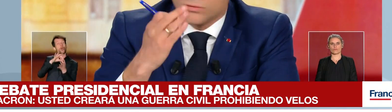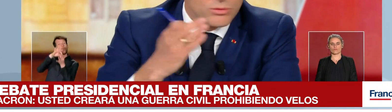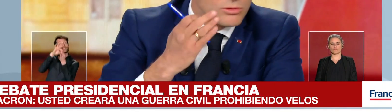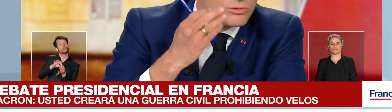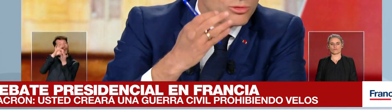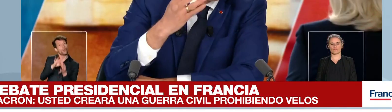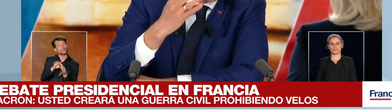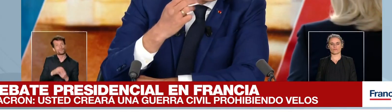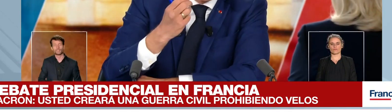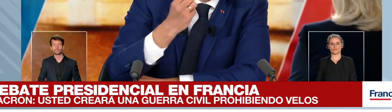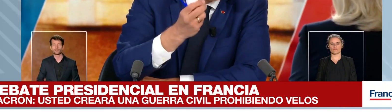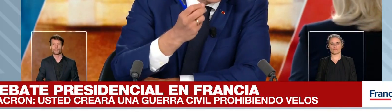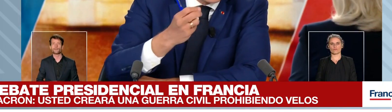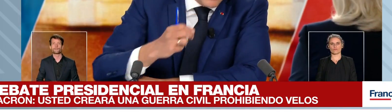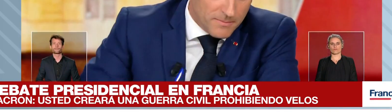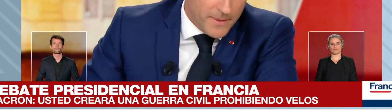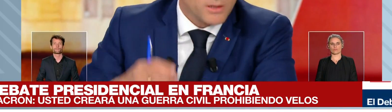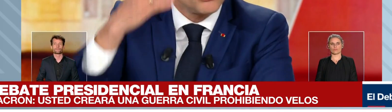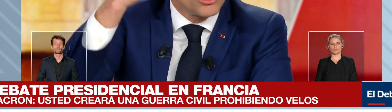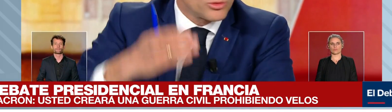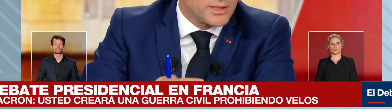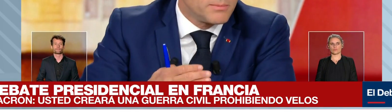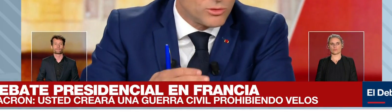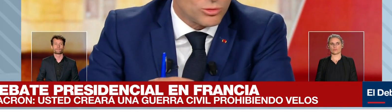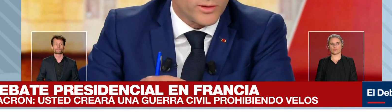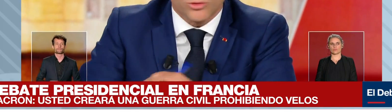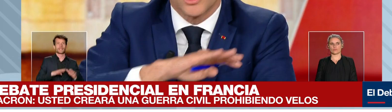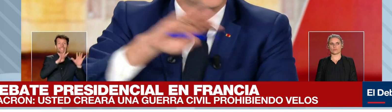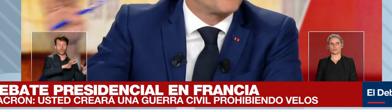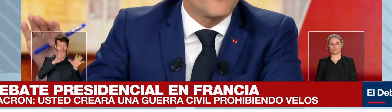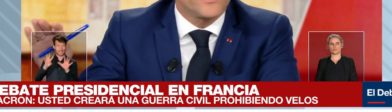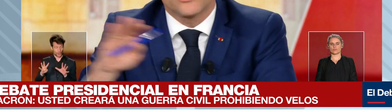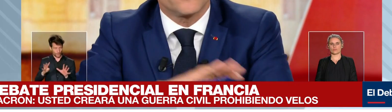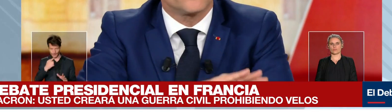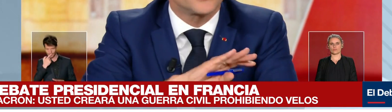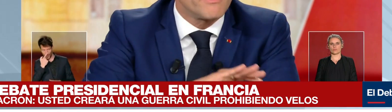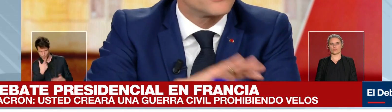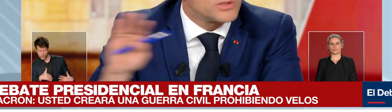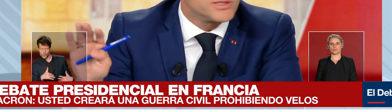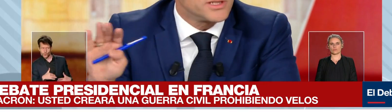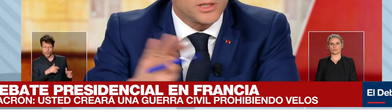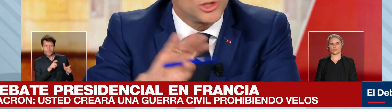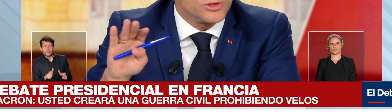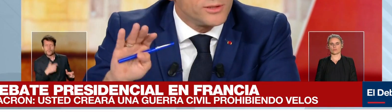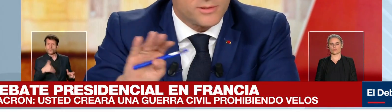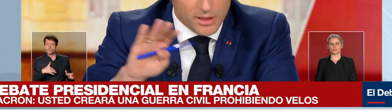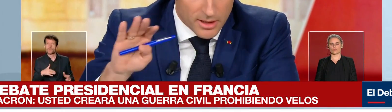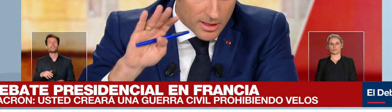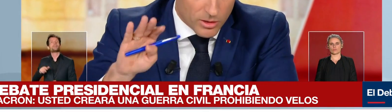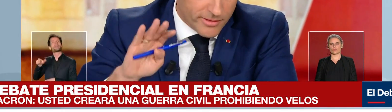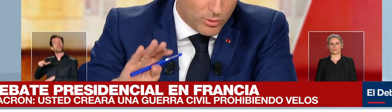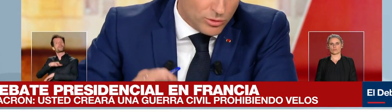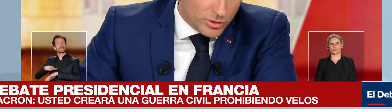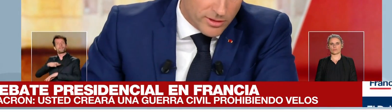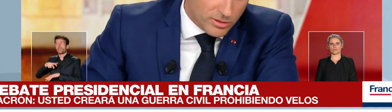99 que tenían sospechas de justamente de separatismo. Todos fueron puestos bajo vigilancia. Estos servicios